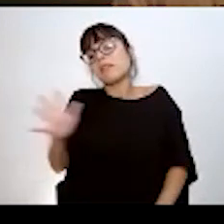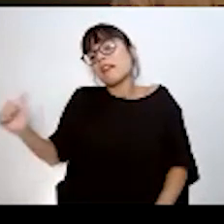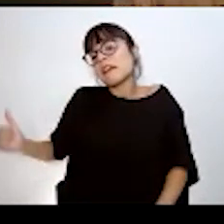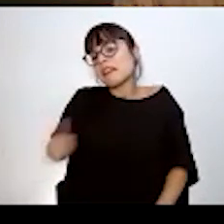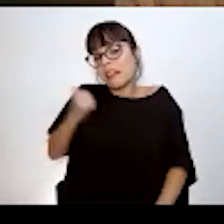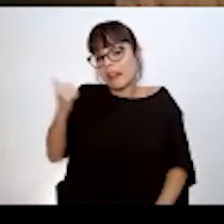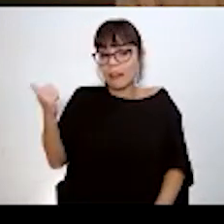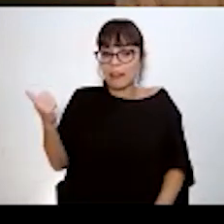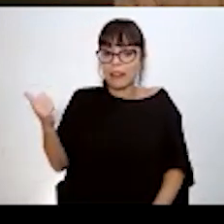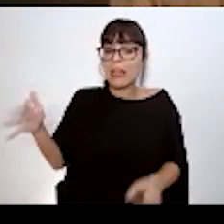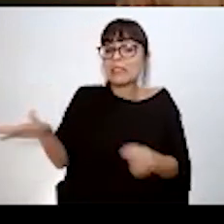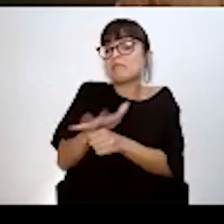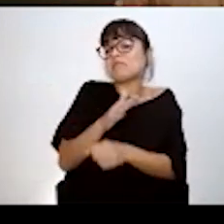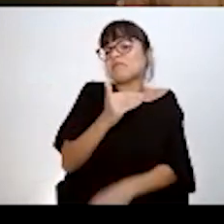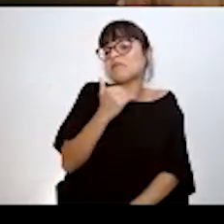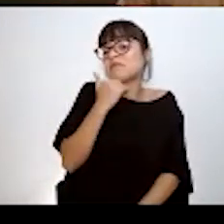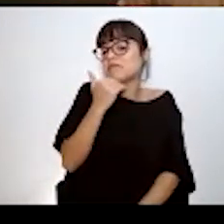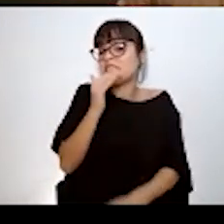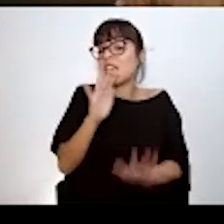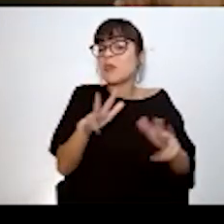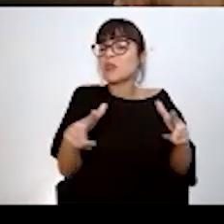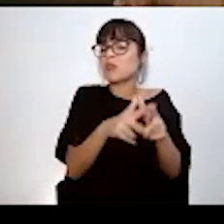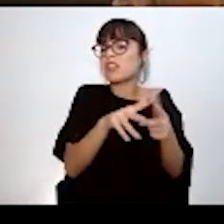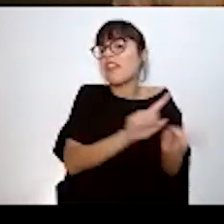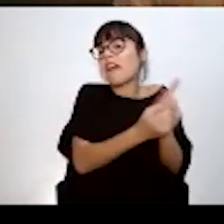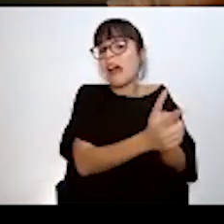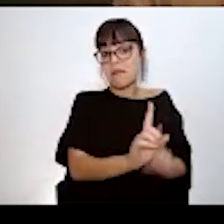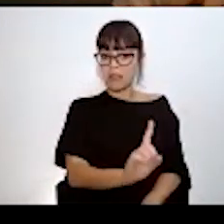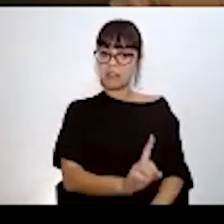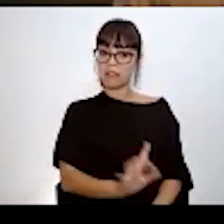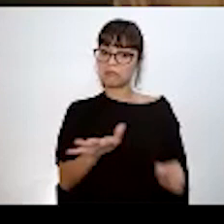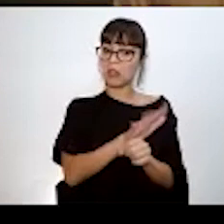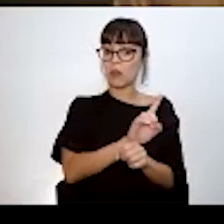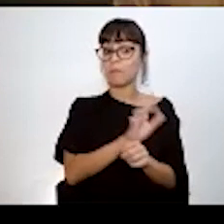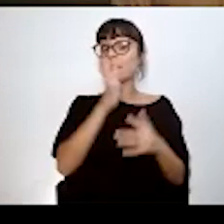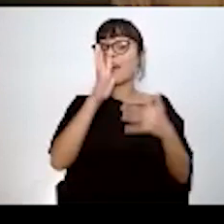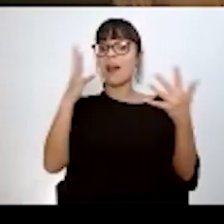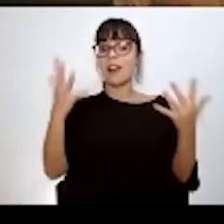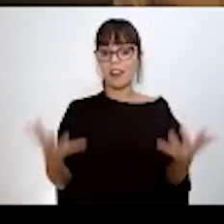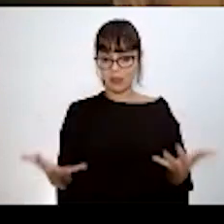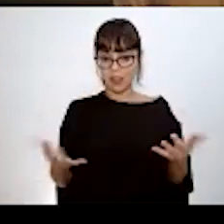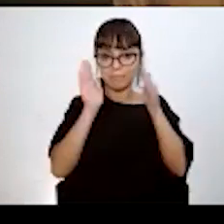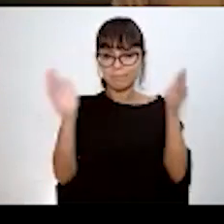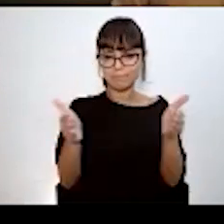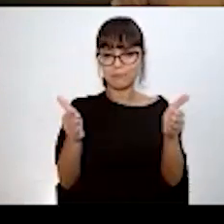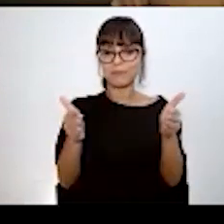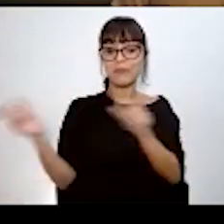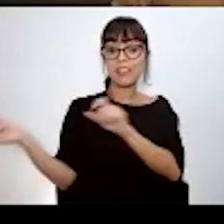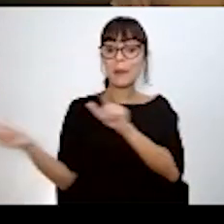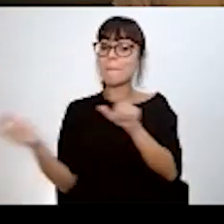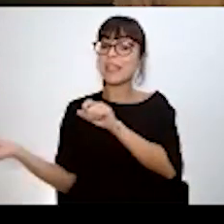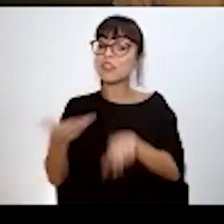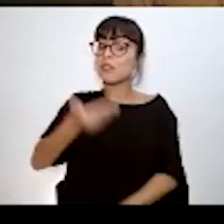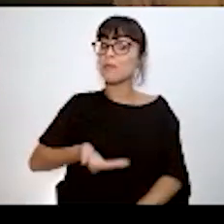cambios, pero no venía a hacer una modificación de la dinámica social. Y ahora es cuando estamos recuperando la importancia de